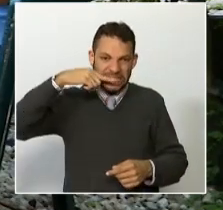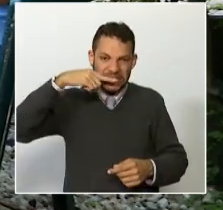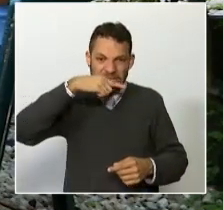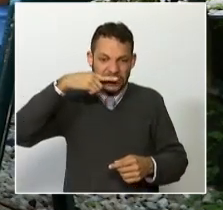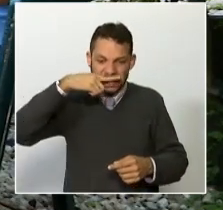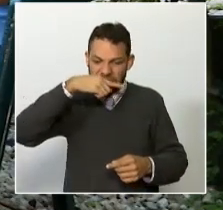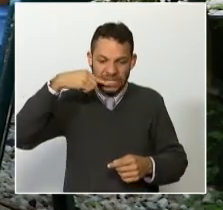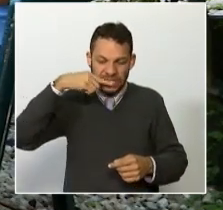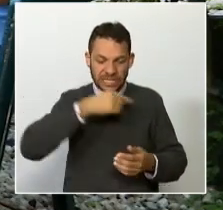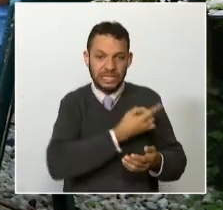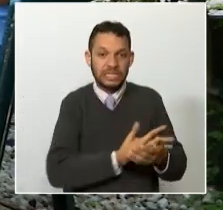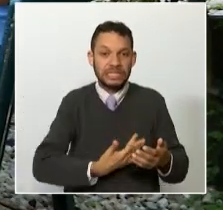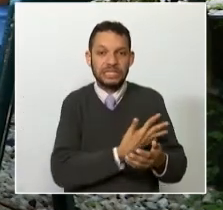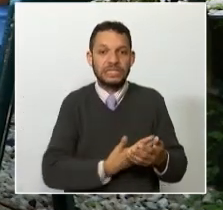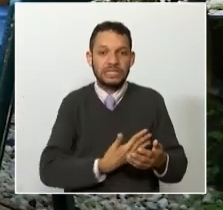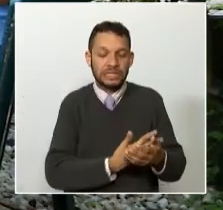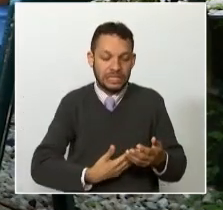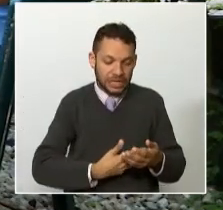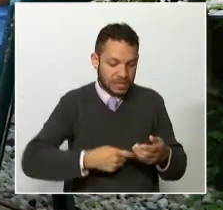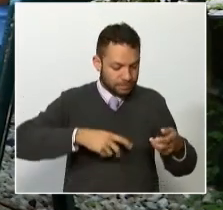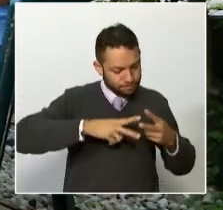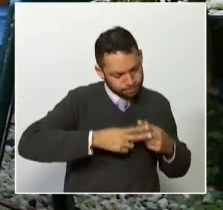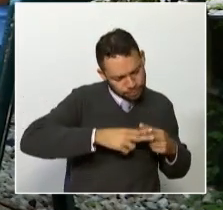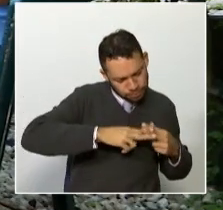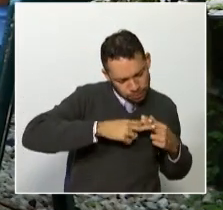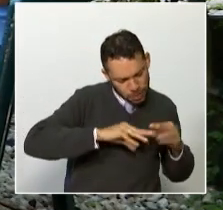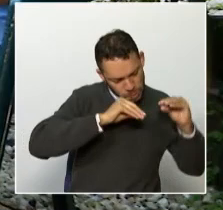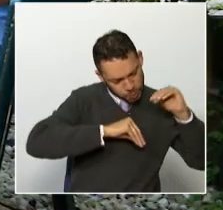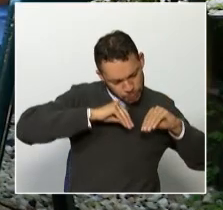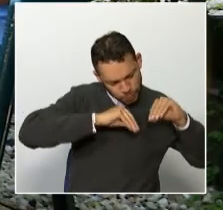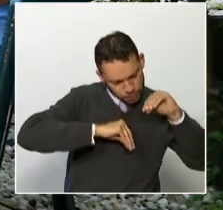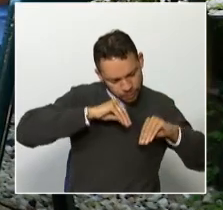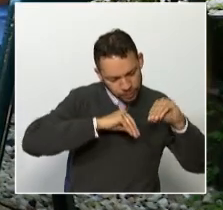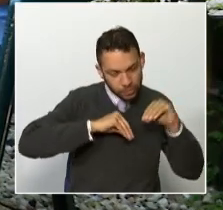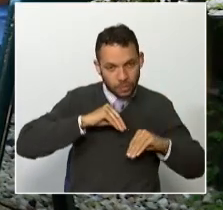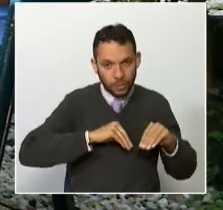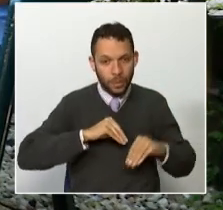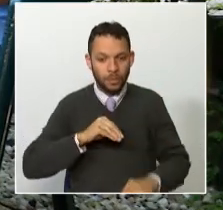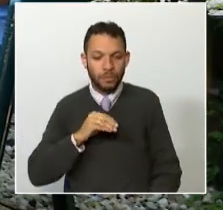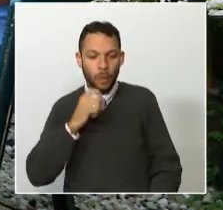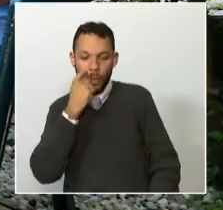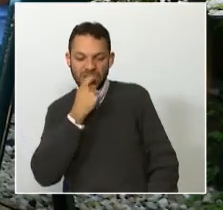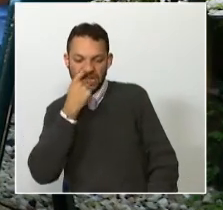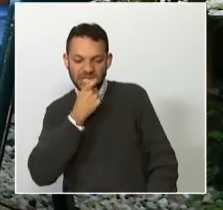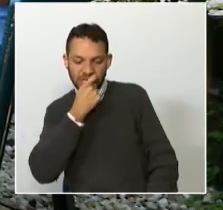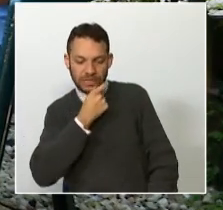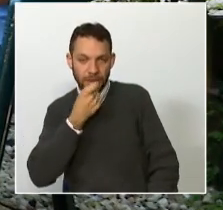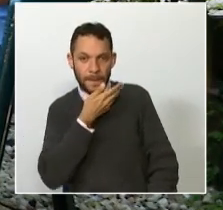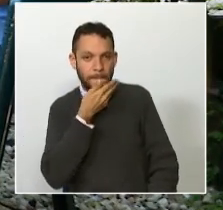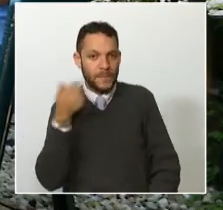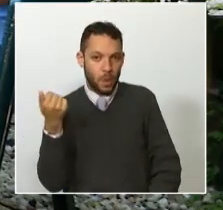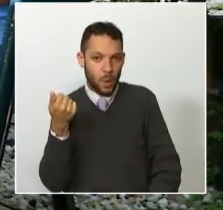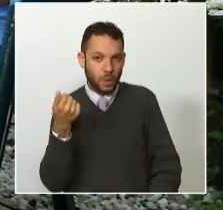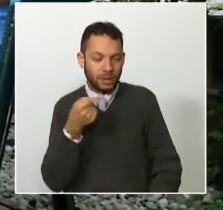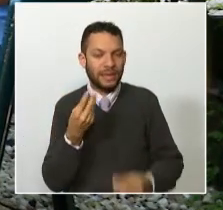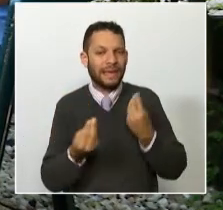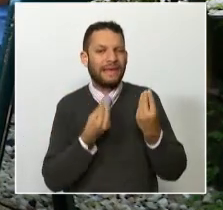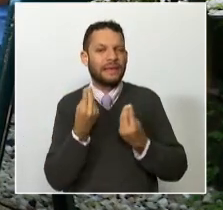y yo ya venía con detartrajes cada 3 meses. Y el odontólogo pues me sugirió que mejor fuera donde